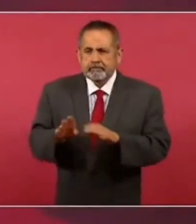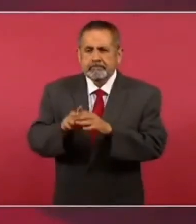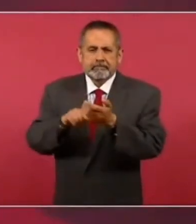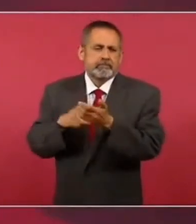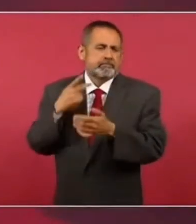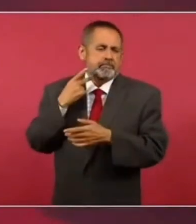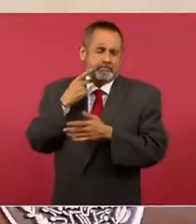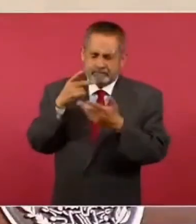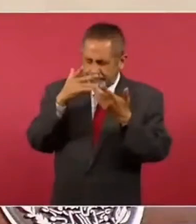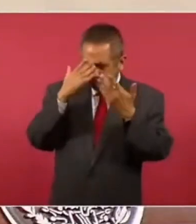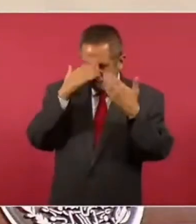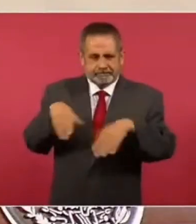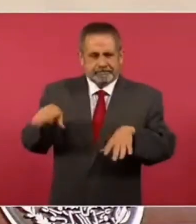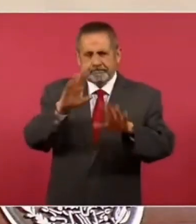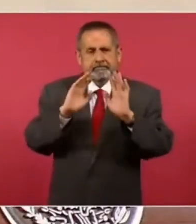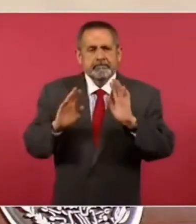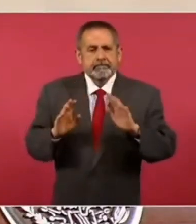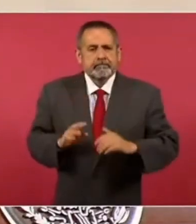política, además.